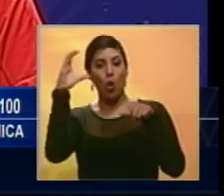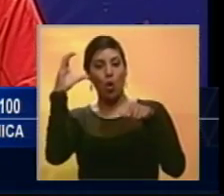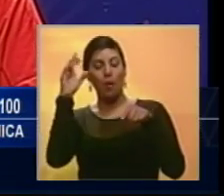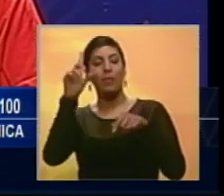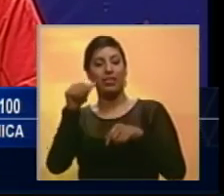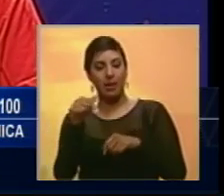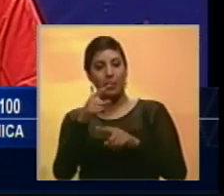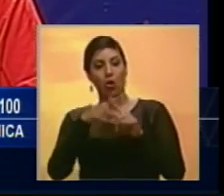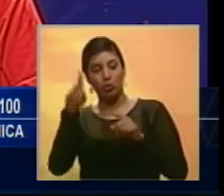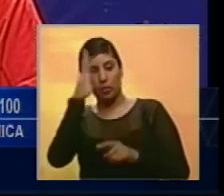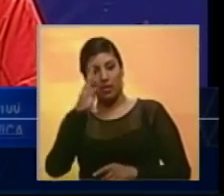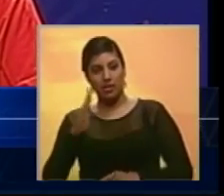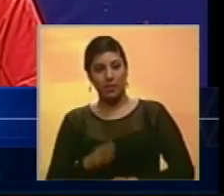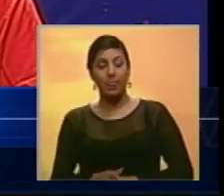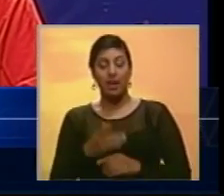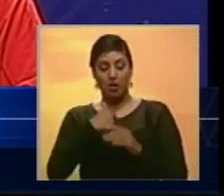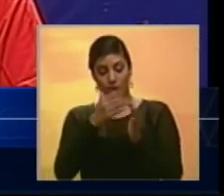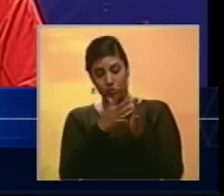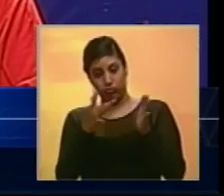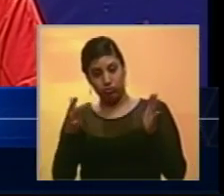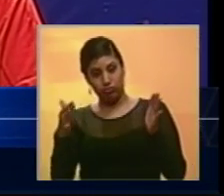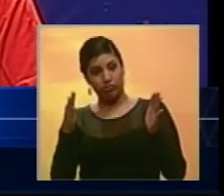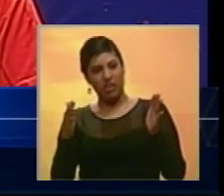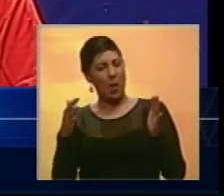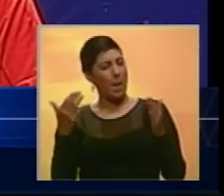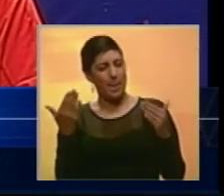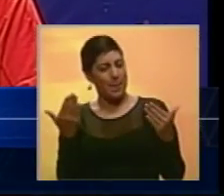y Brasil. Dar un plazo prudente para que